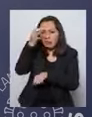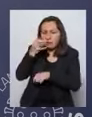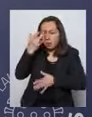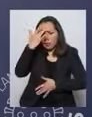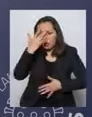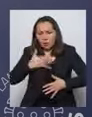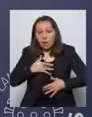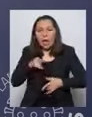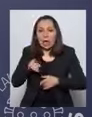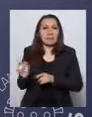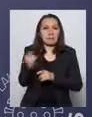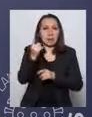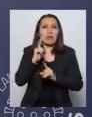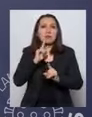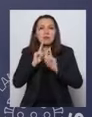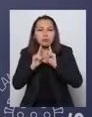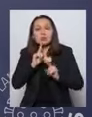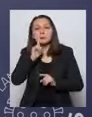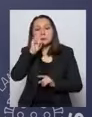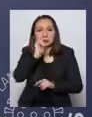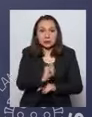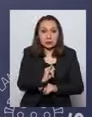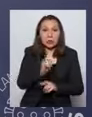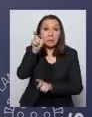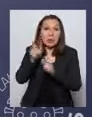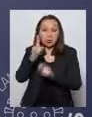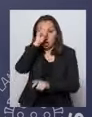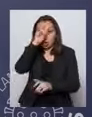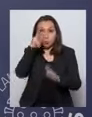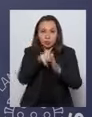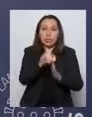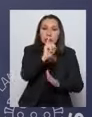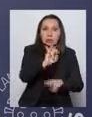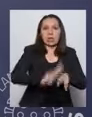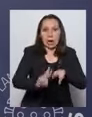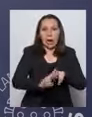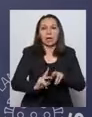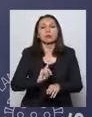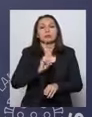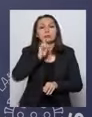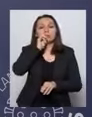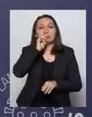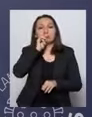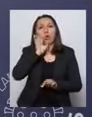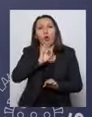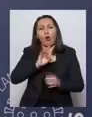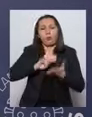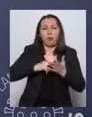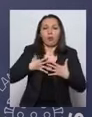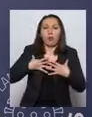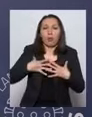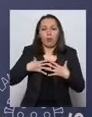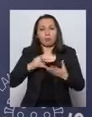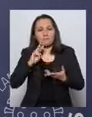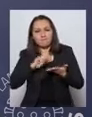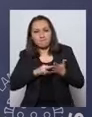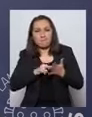síntomas y en aquellas personas que se hospitalizan con mayor razón por alguna insuficiencia respiratoria lo que